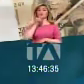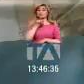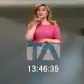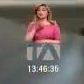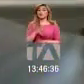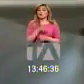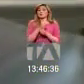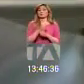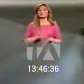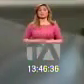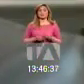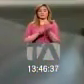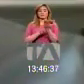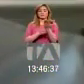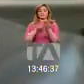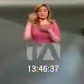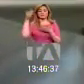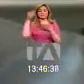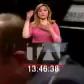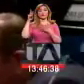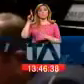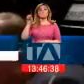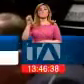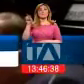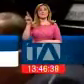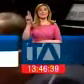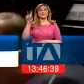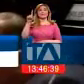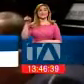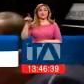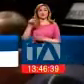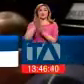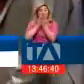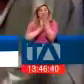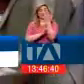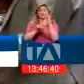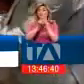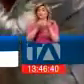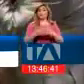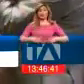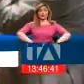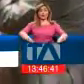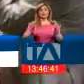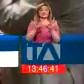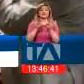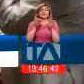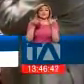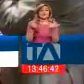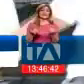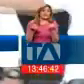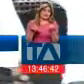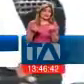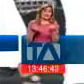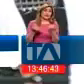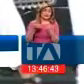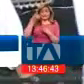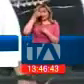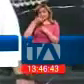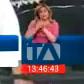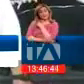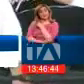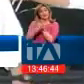dólares. Para el analista político Hernán Pérez Luz, este proyecto de ley cobra vital importancia en un contexto donde se empiezan a lograr sentencias